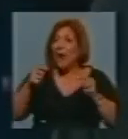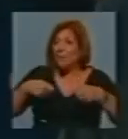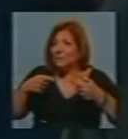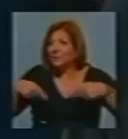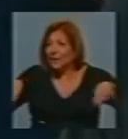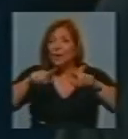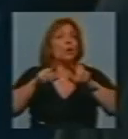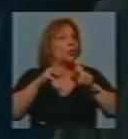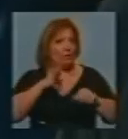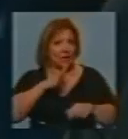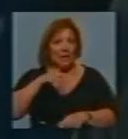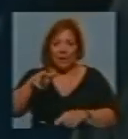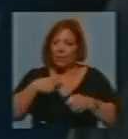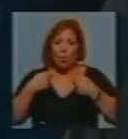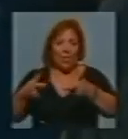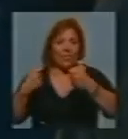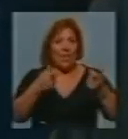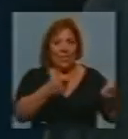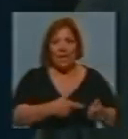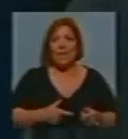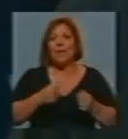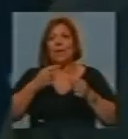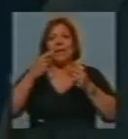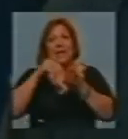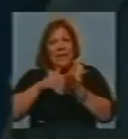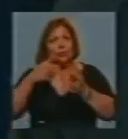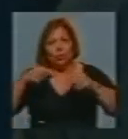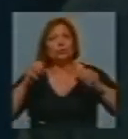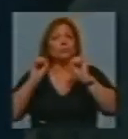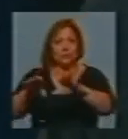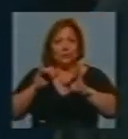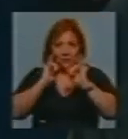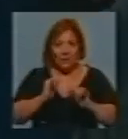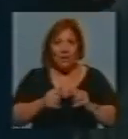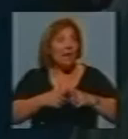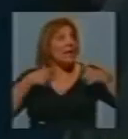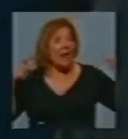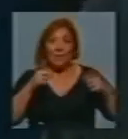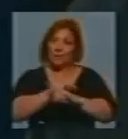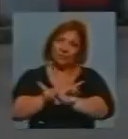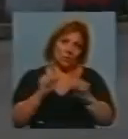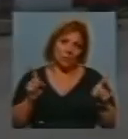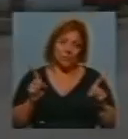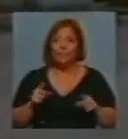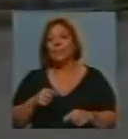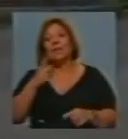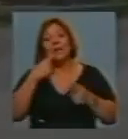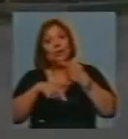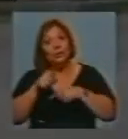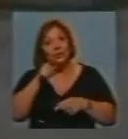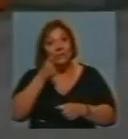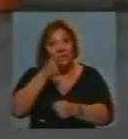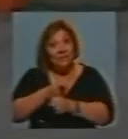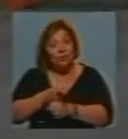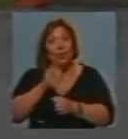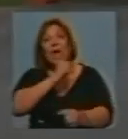estar la leche fresca y todos los subproductos. En los grandes superficies no va a haber su producto por unos cuantos días. Esta medida se mantendrá